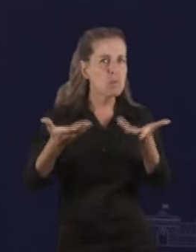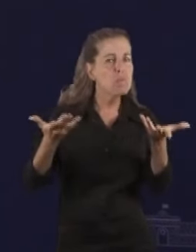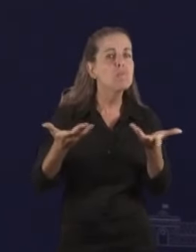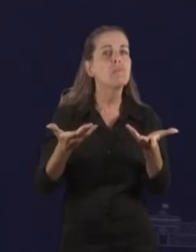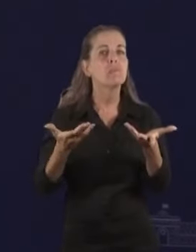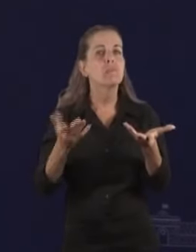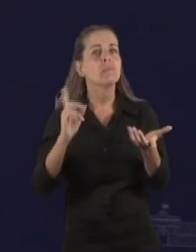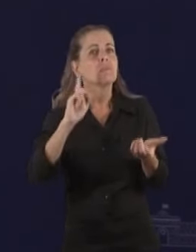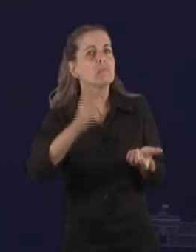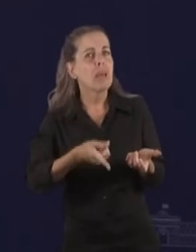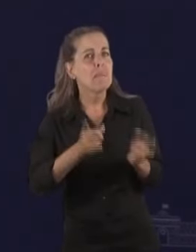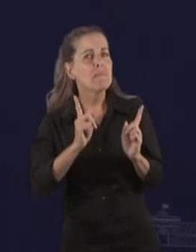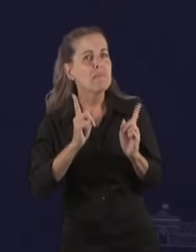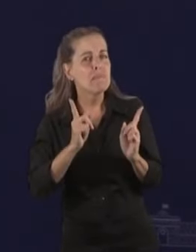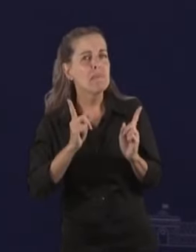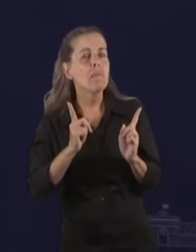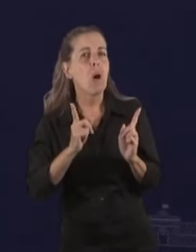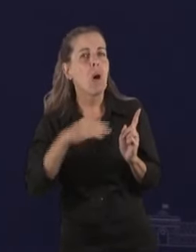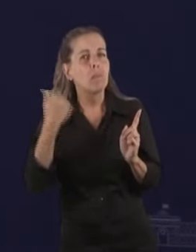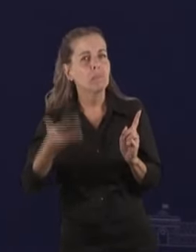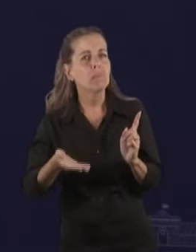Incluso los informes de